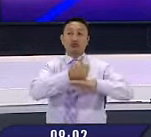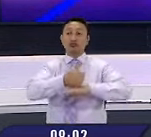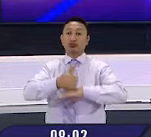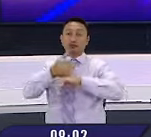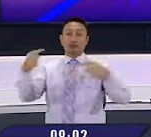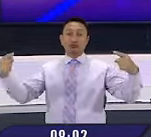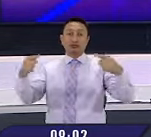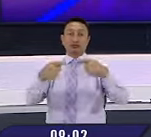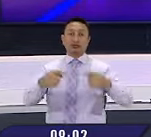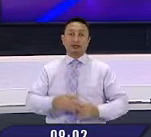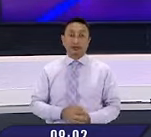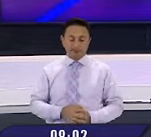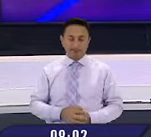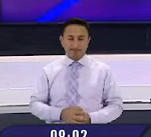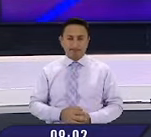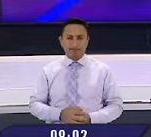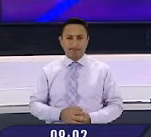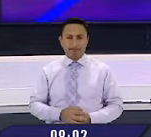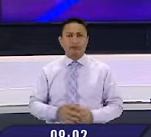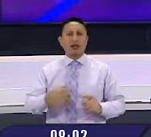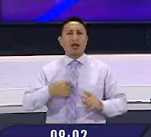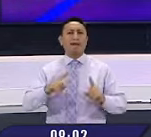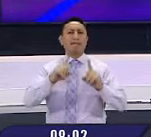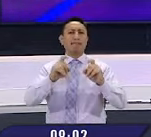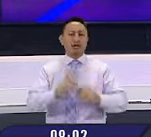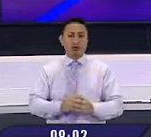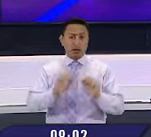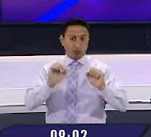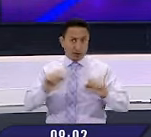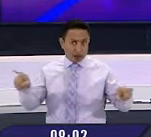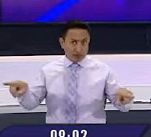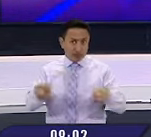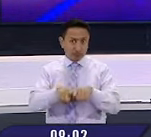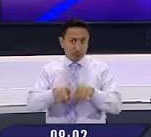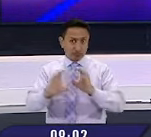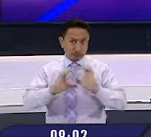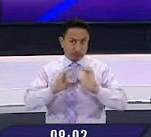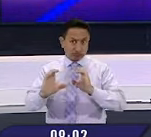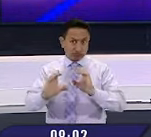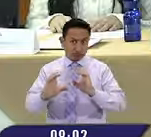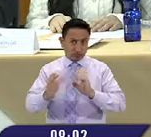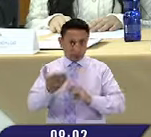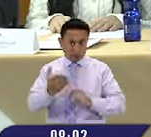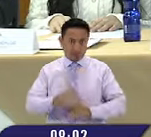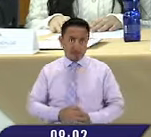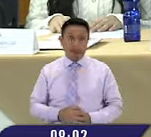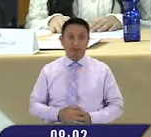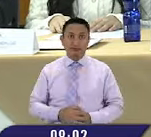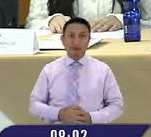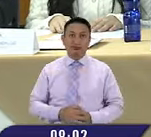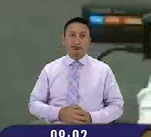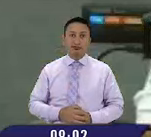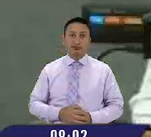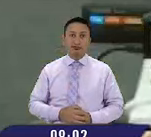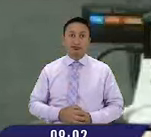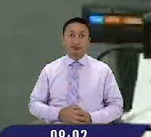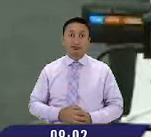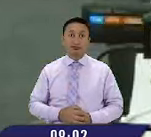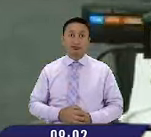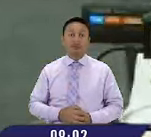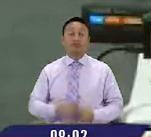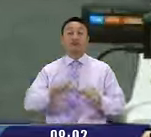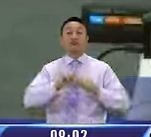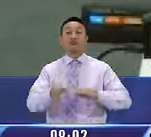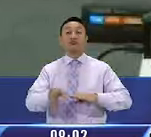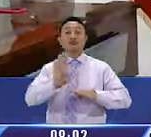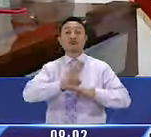del Estado. ¿Existe la posibilidad de retomar el diálogo? Aquí lo revisamos. La ruptura entre la Asamblea y